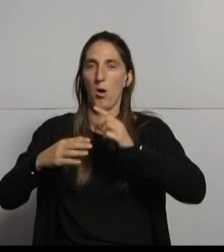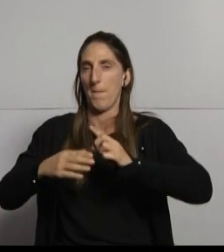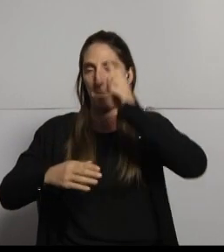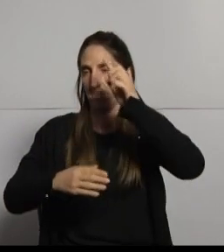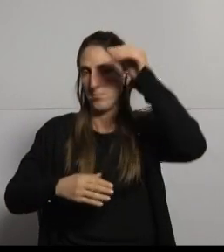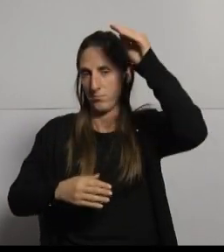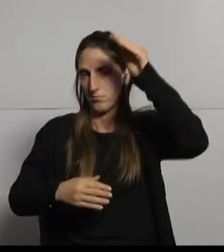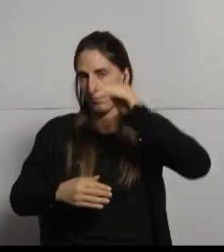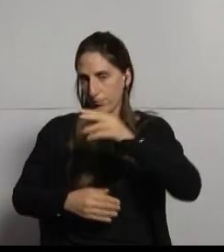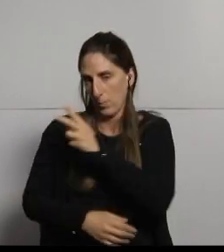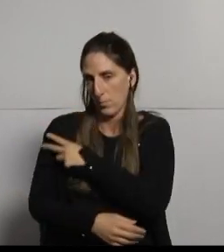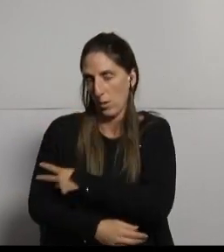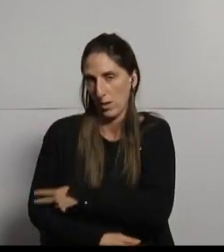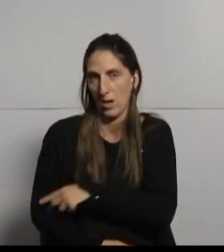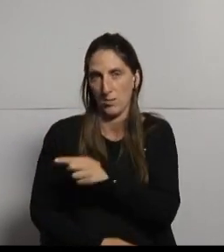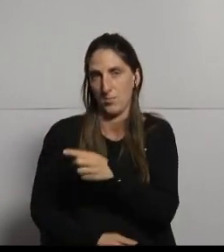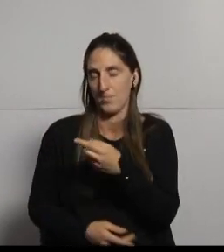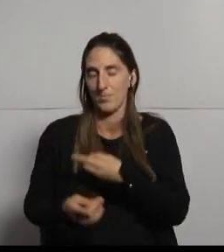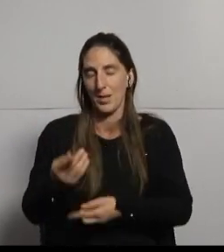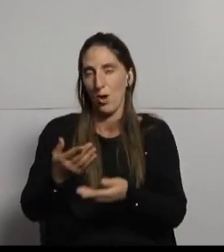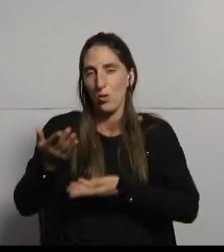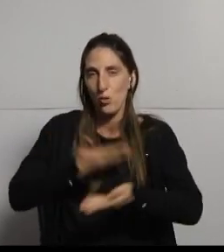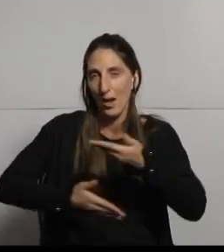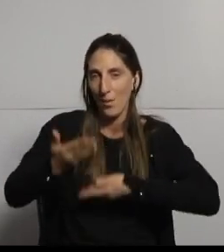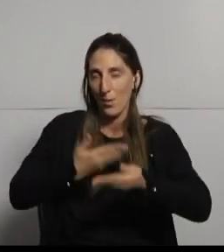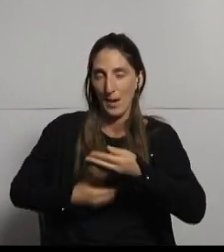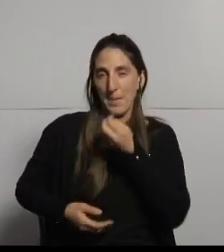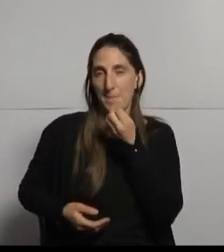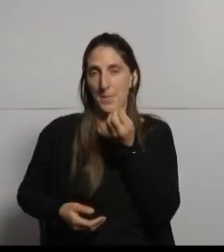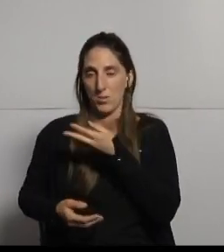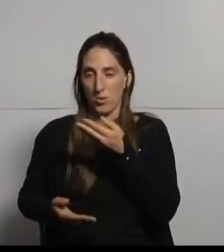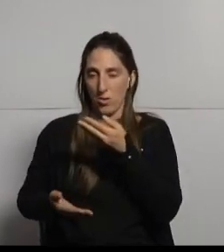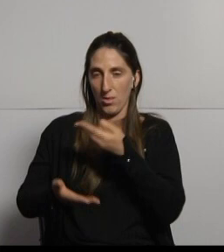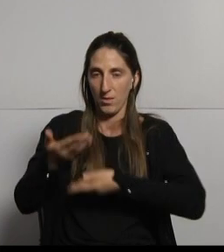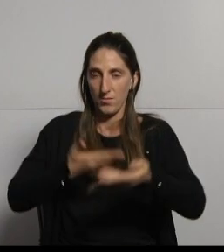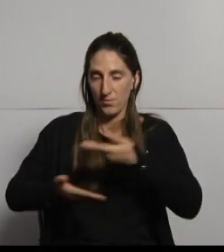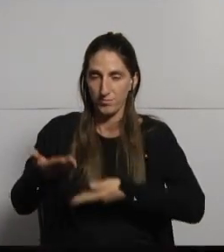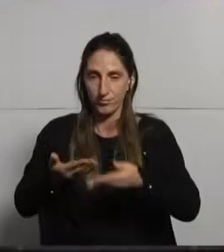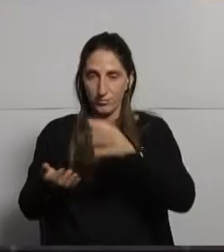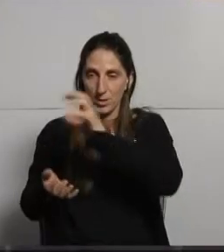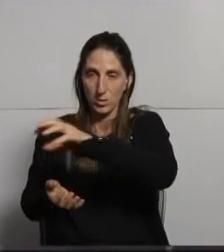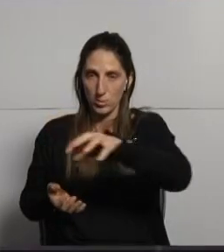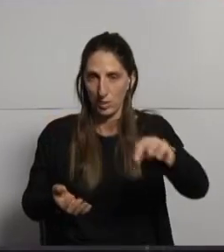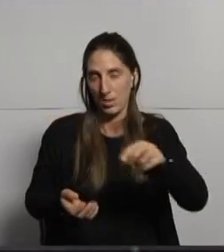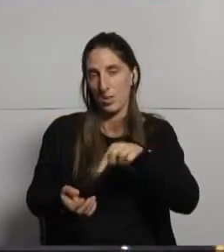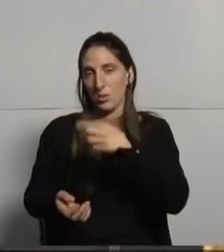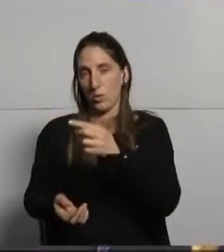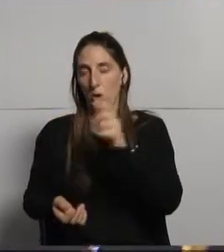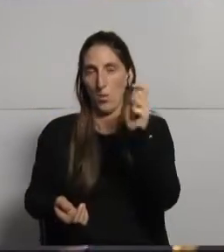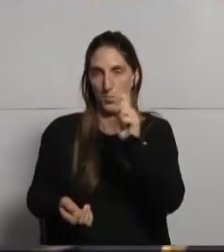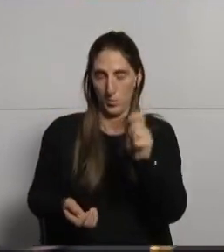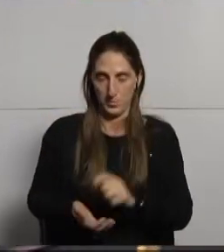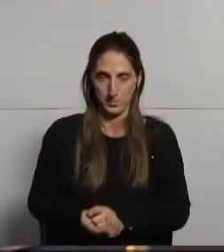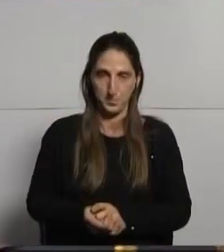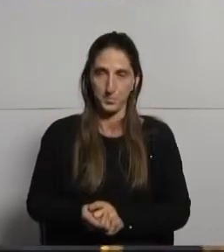definida, pero colaboran mucho más entre las diferentes áreas y entre los diferentes entes gubernamentales.